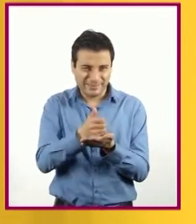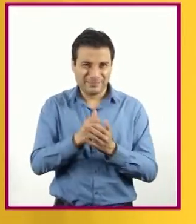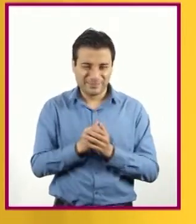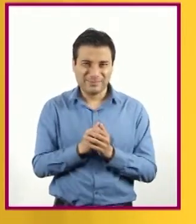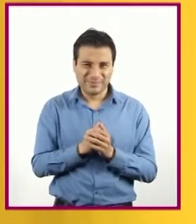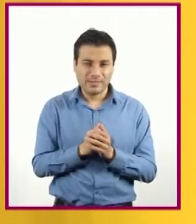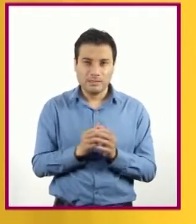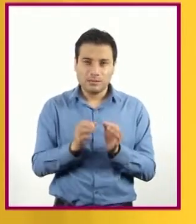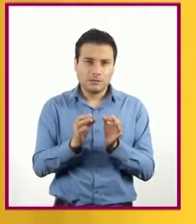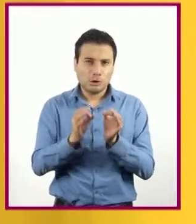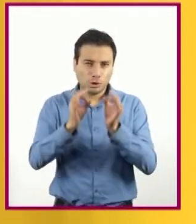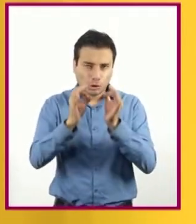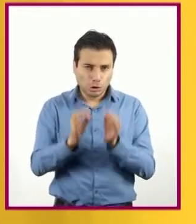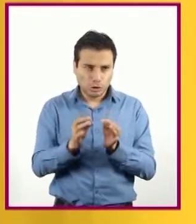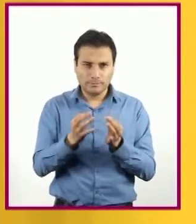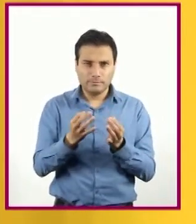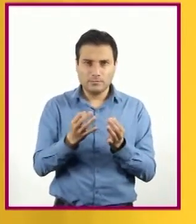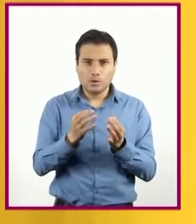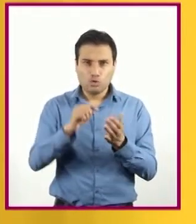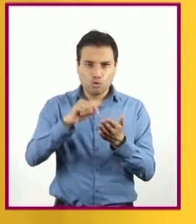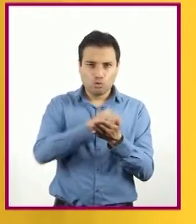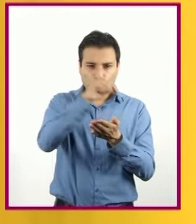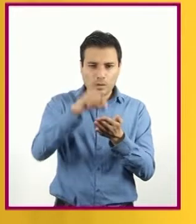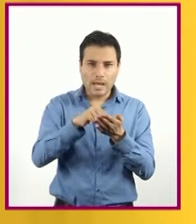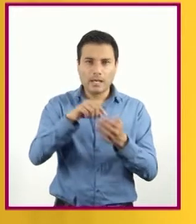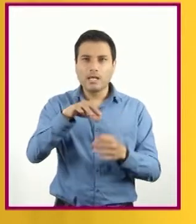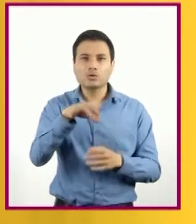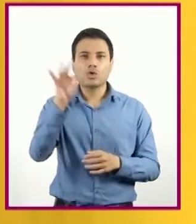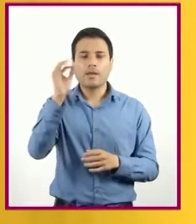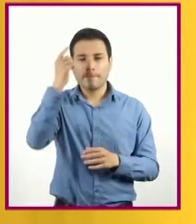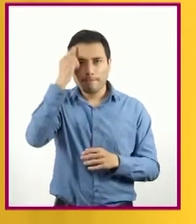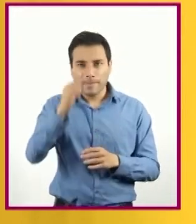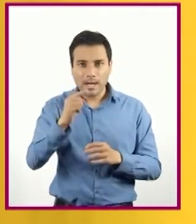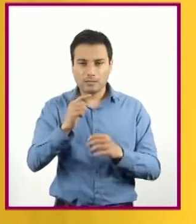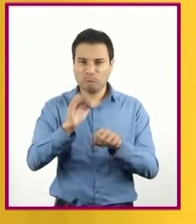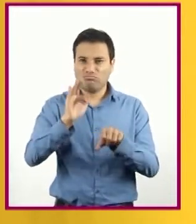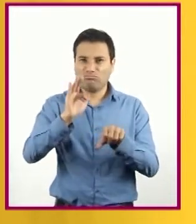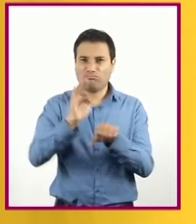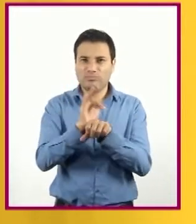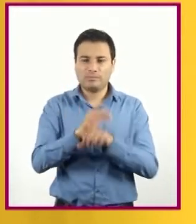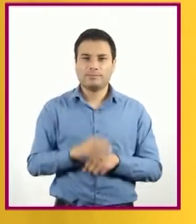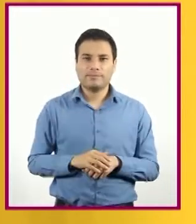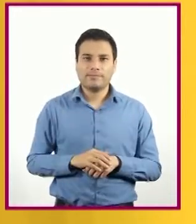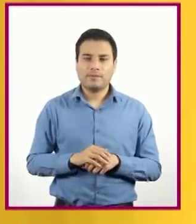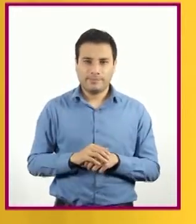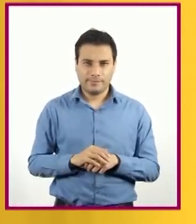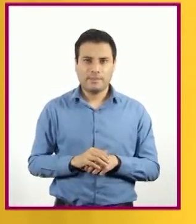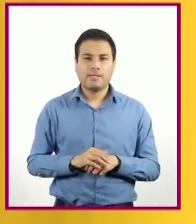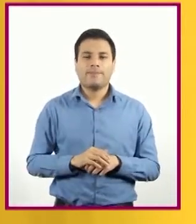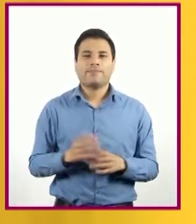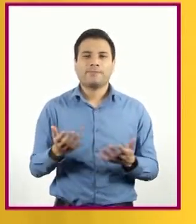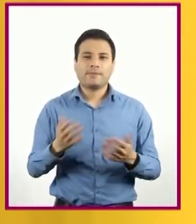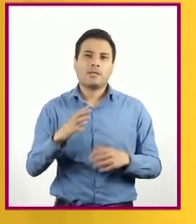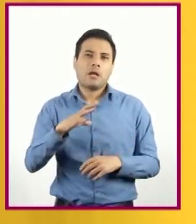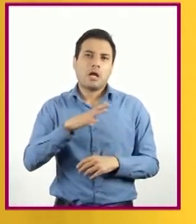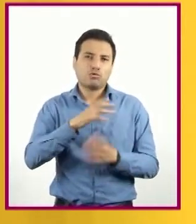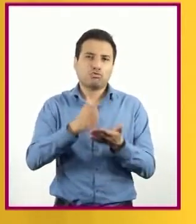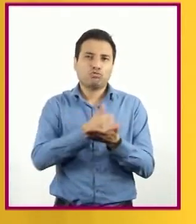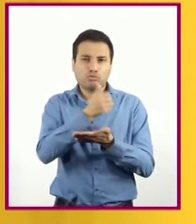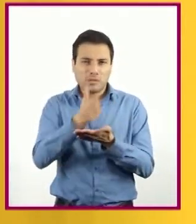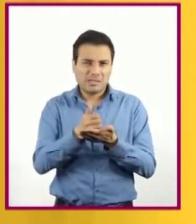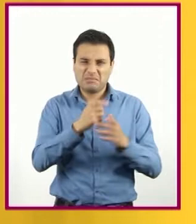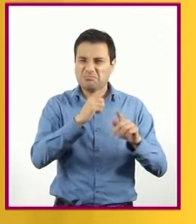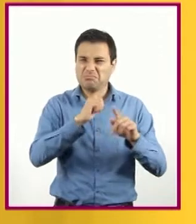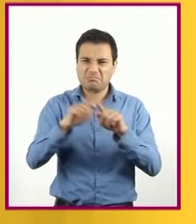son estratégicas y defensivas. Durante el epiclásico florecieron ciudades como Cacaxtla, Xochicalco, El